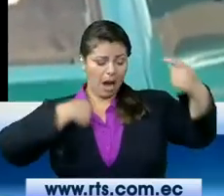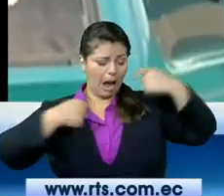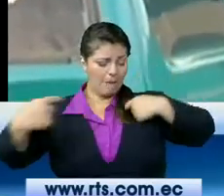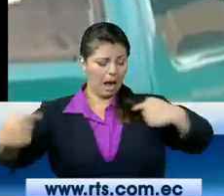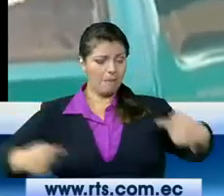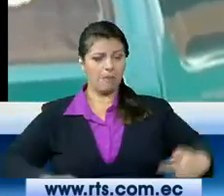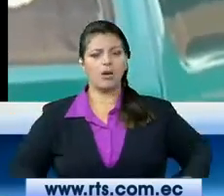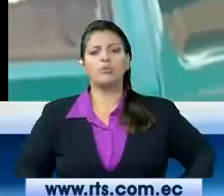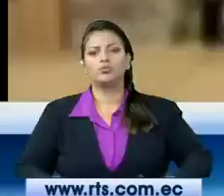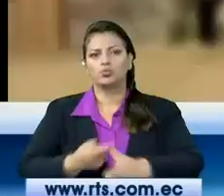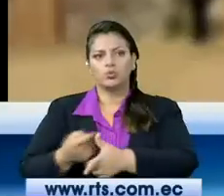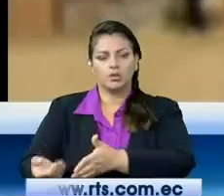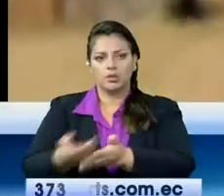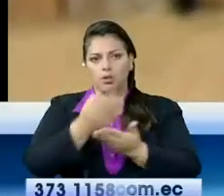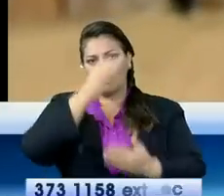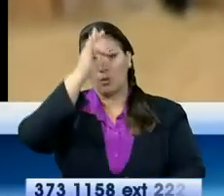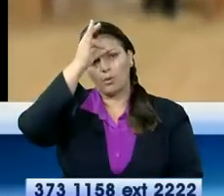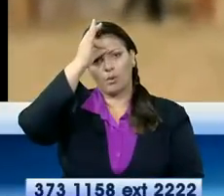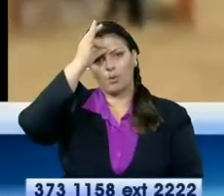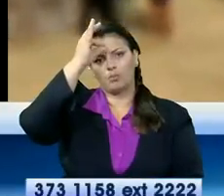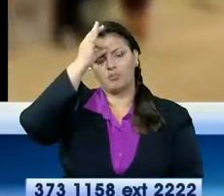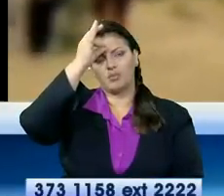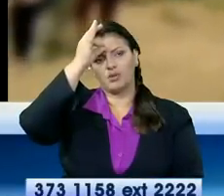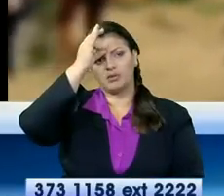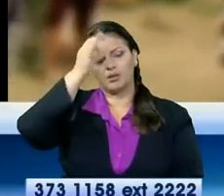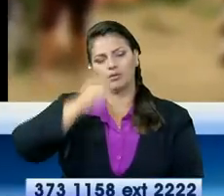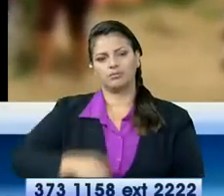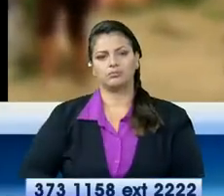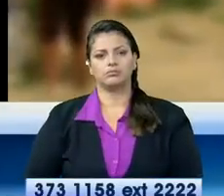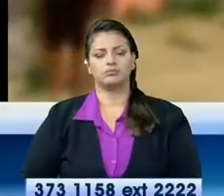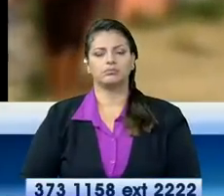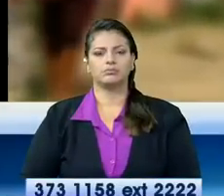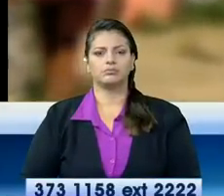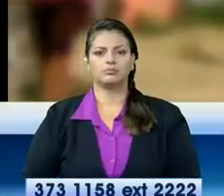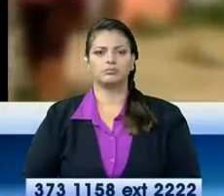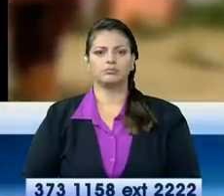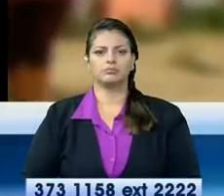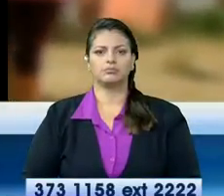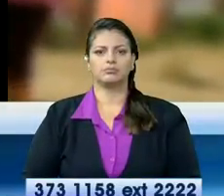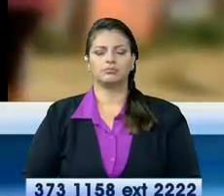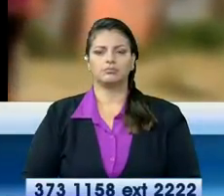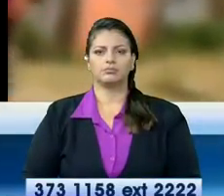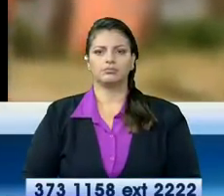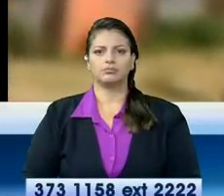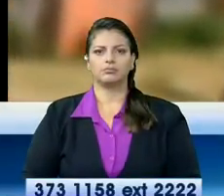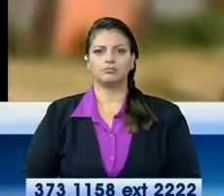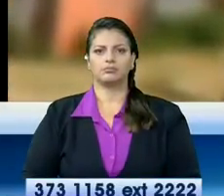que ocurrió en un populoso sector del noroeste de Guayaquil, informó Charlie Pisa.